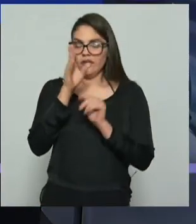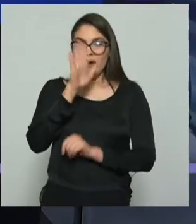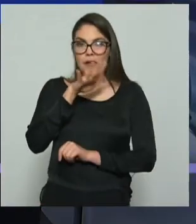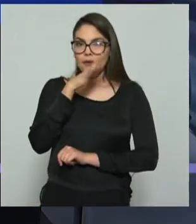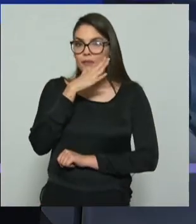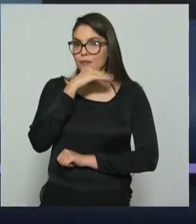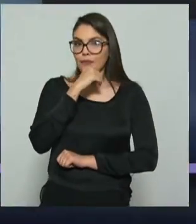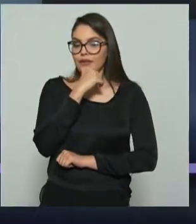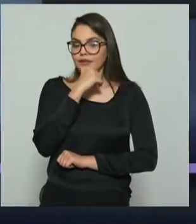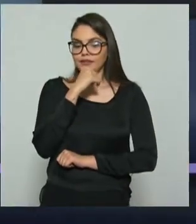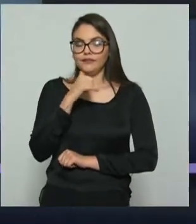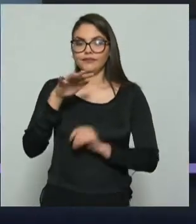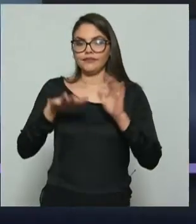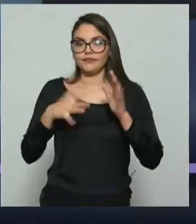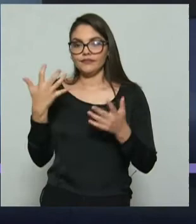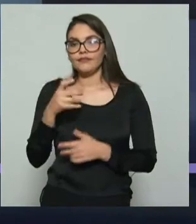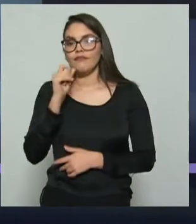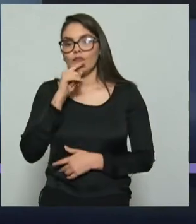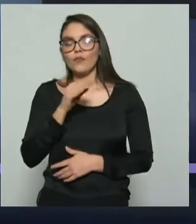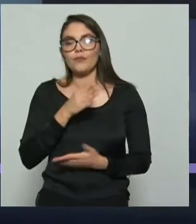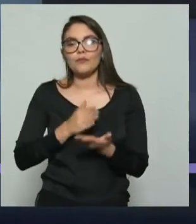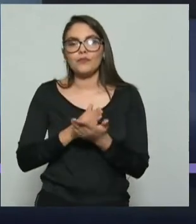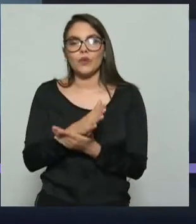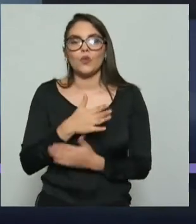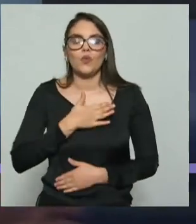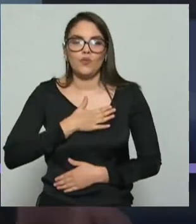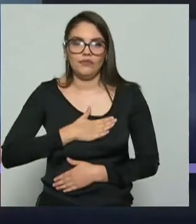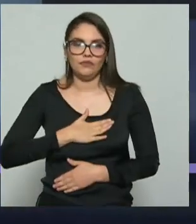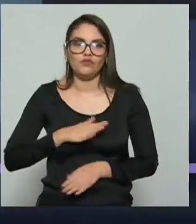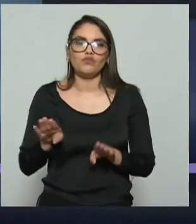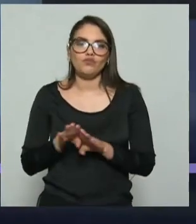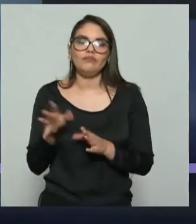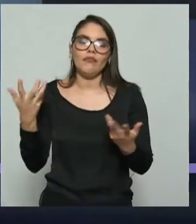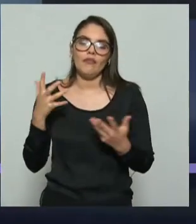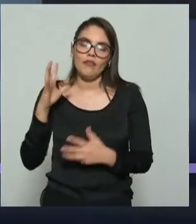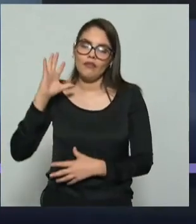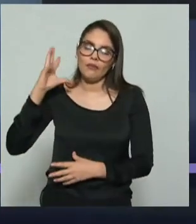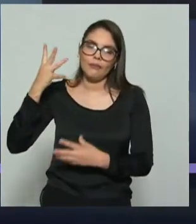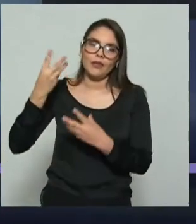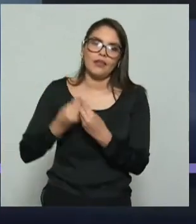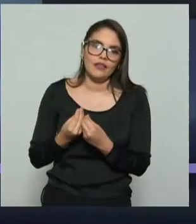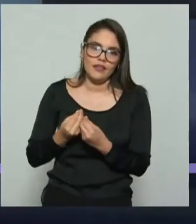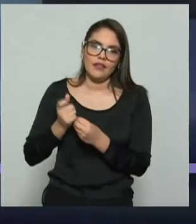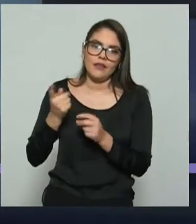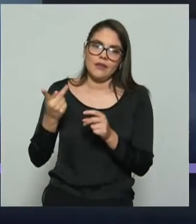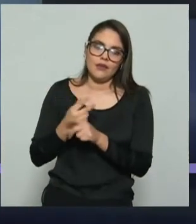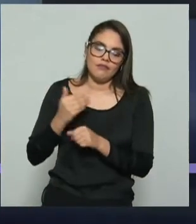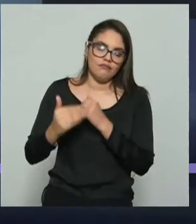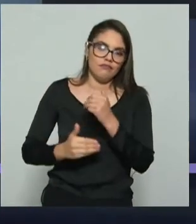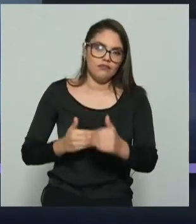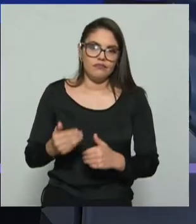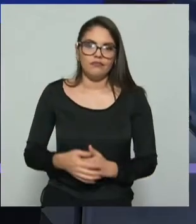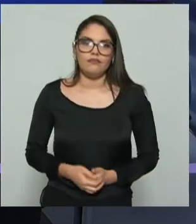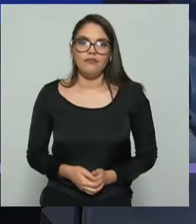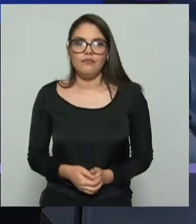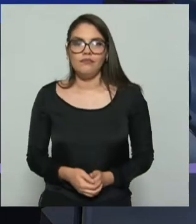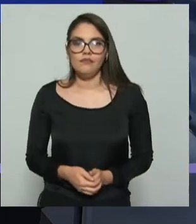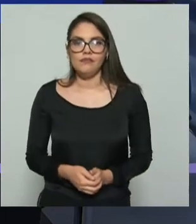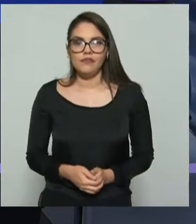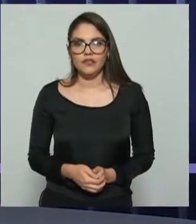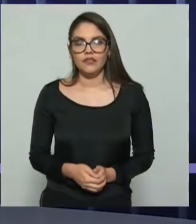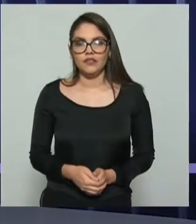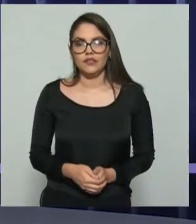que te digo, ¿no? Fue bajo instrucciones de otra persona del sexo femenino, ¿no? Sí, en este caso, una mujer filtró esas imágenes y hizo un